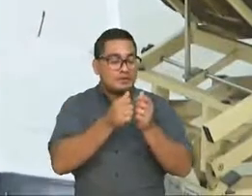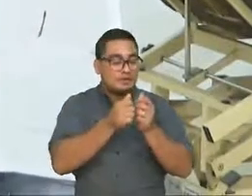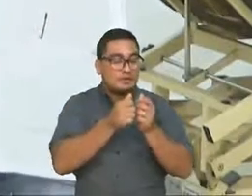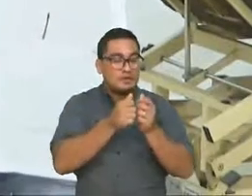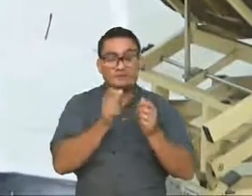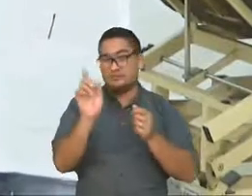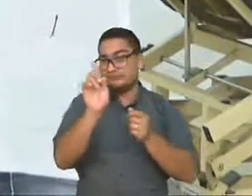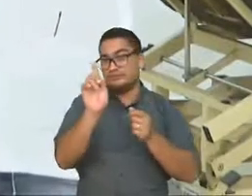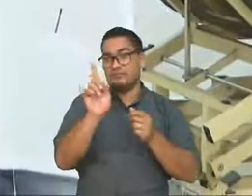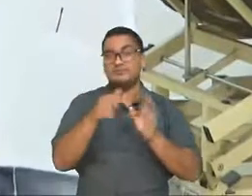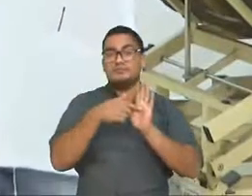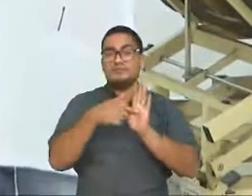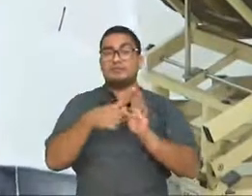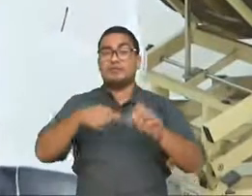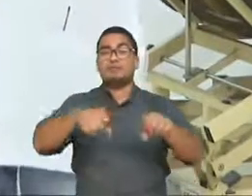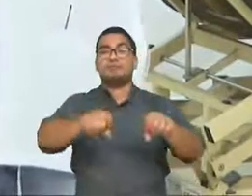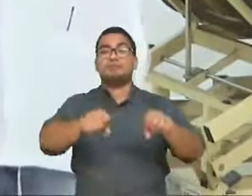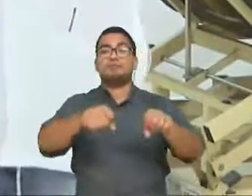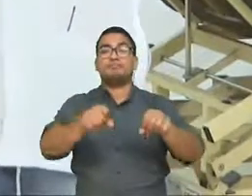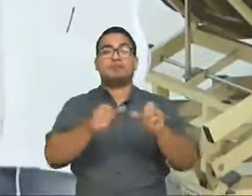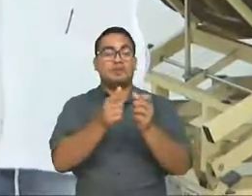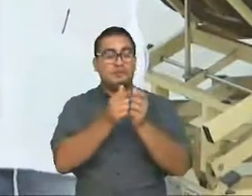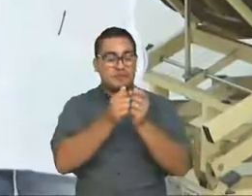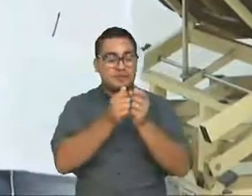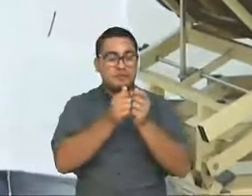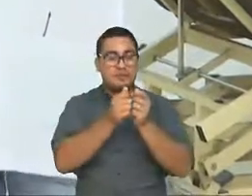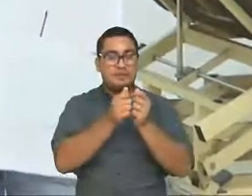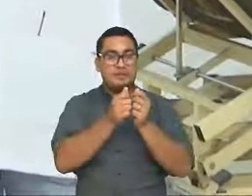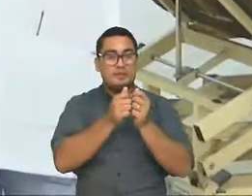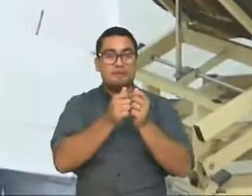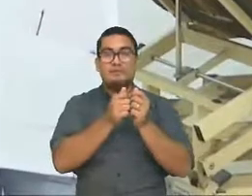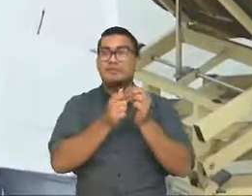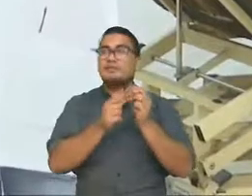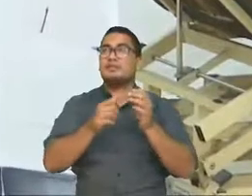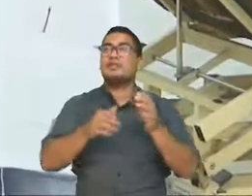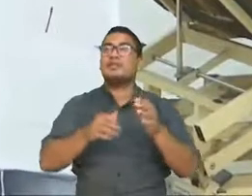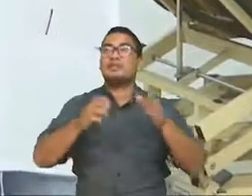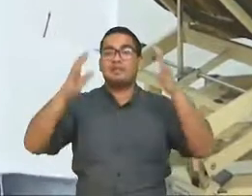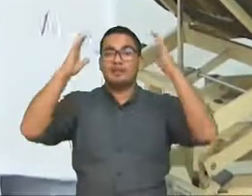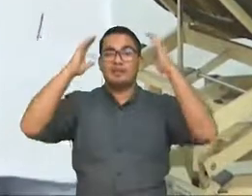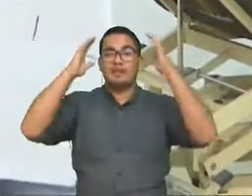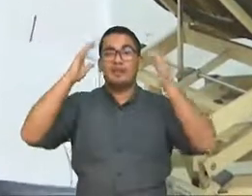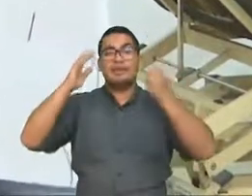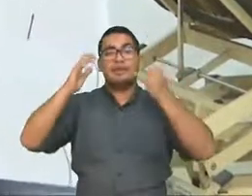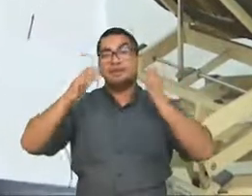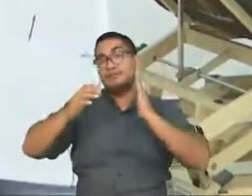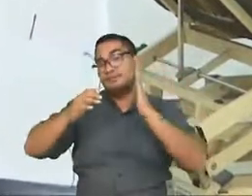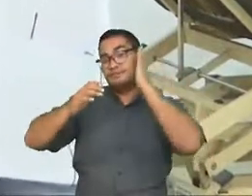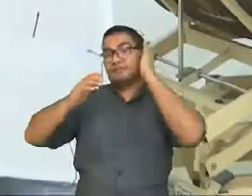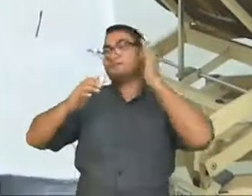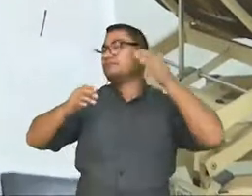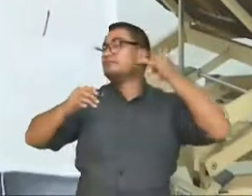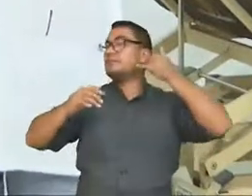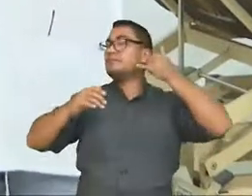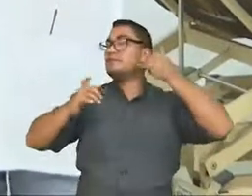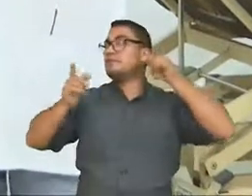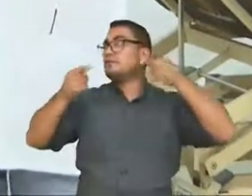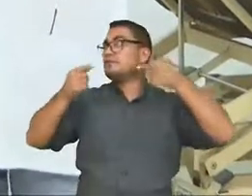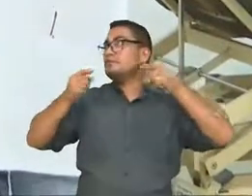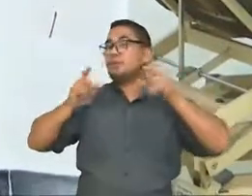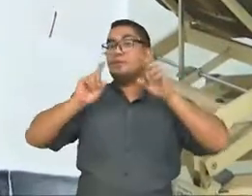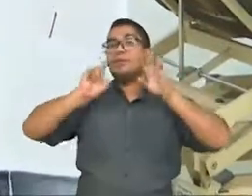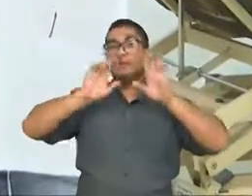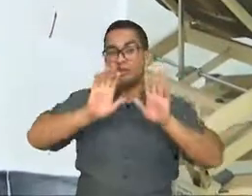visto también a los motorizados con el celular metido en el casco. Esta es una distracción.